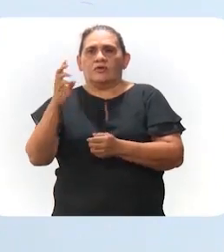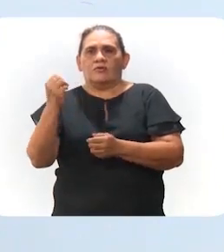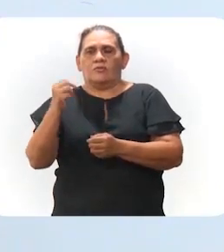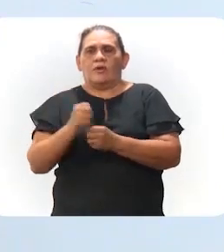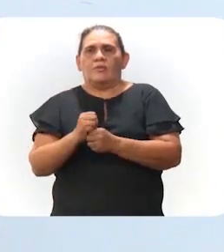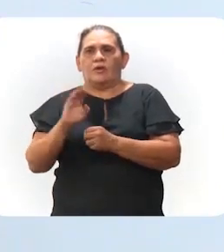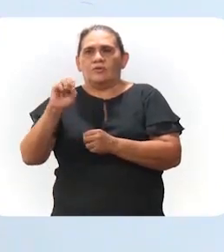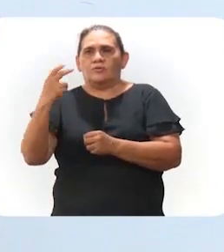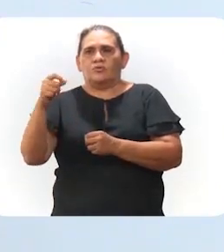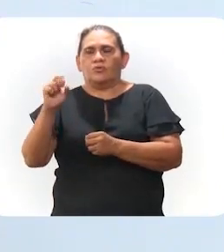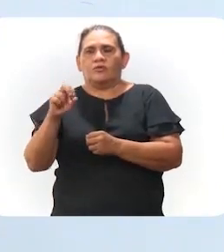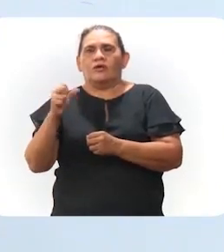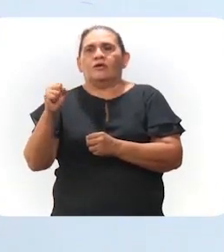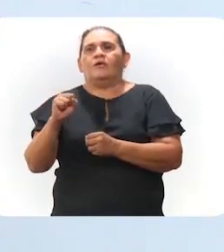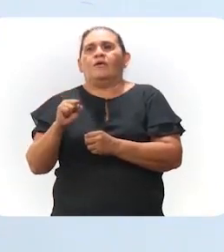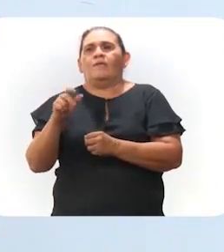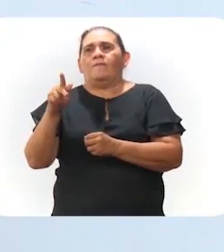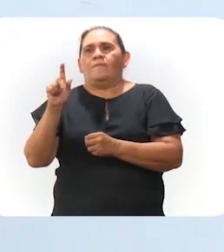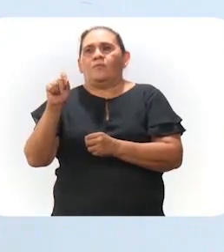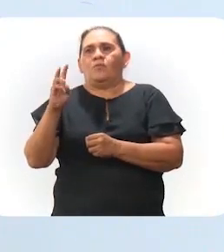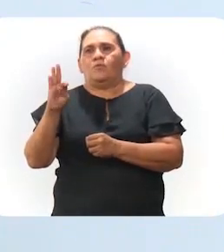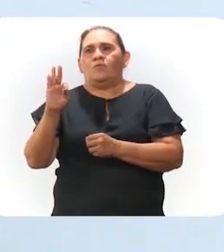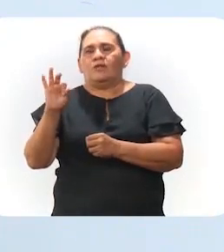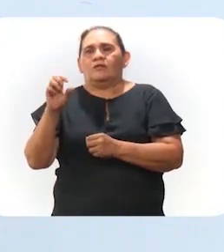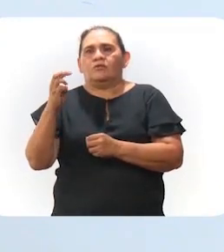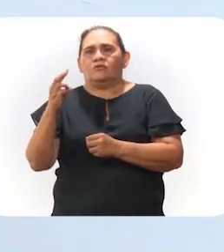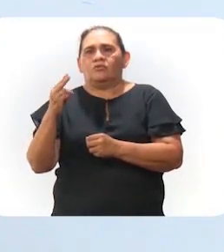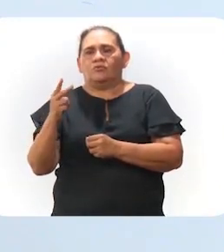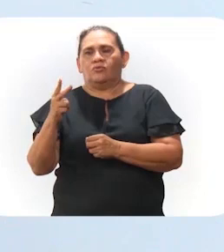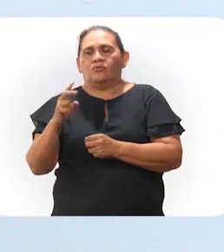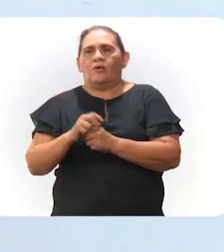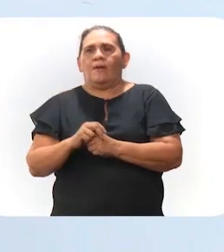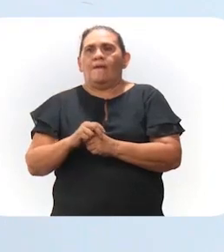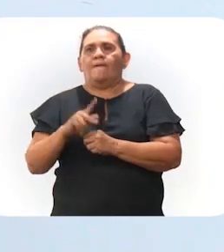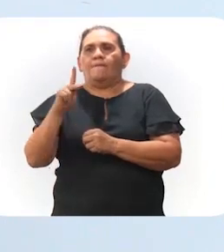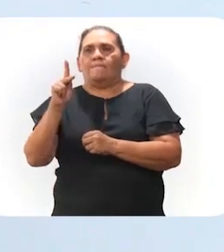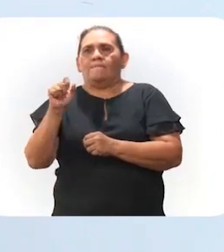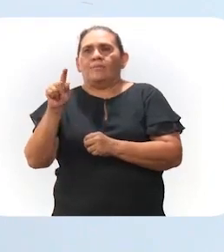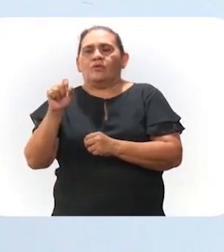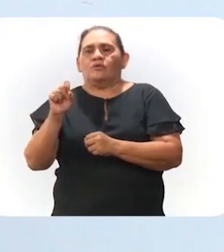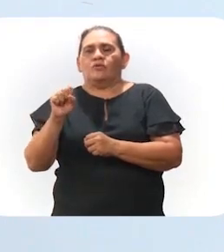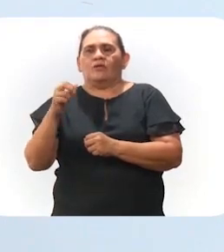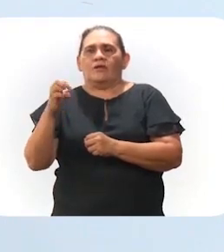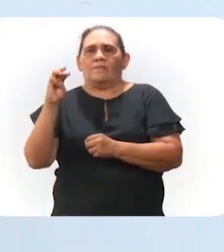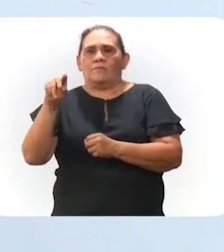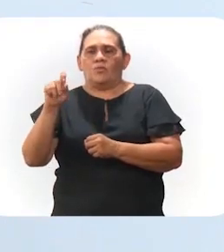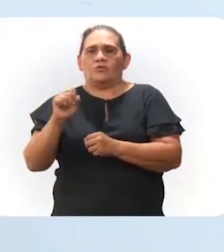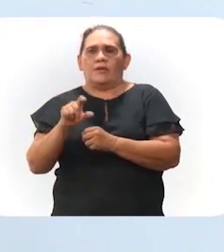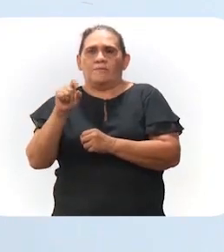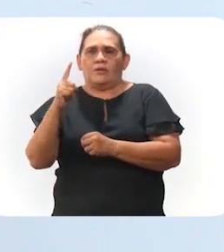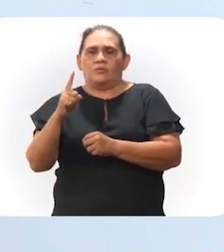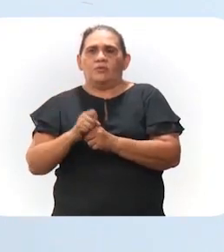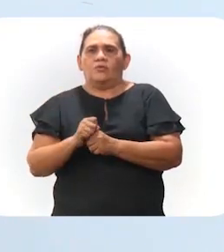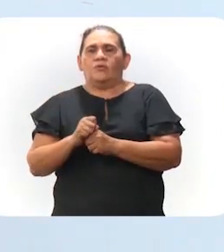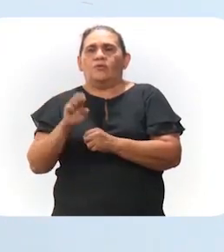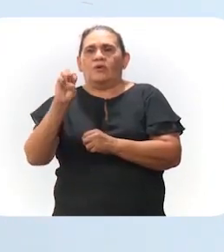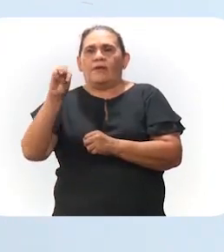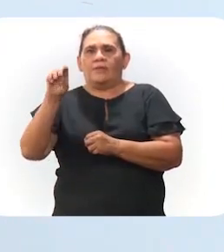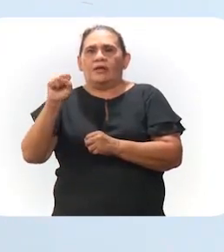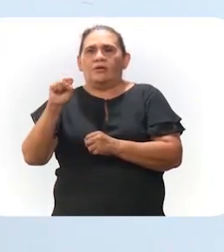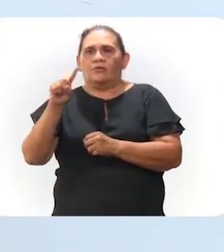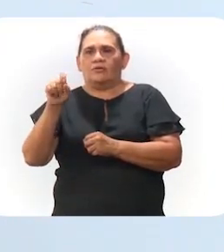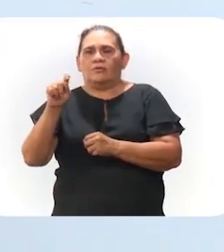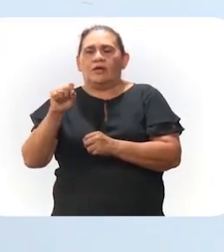Chuburná de Hidalgo 42, Pacaptún 24, Bosques del Poniente y Mulsay 21, Emiliano Zapata Sur